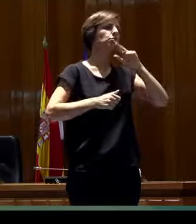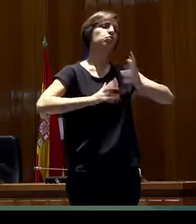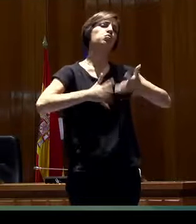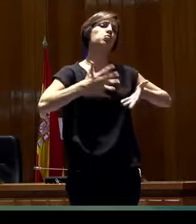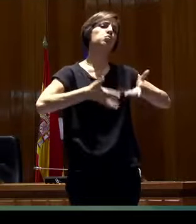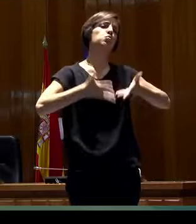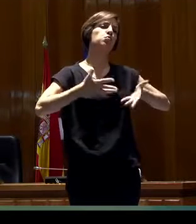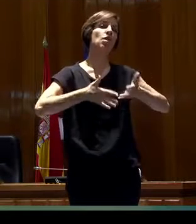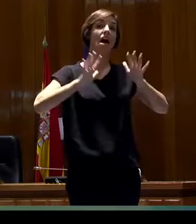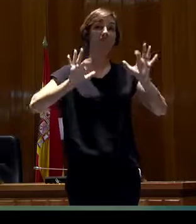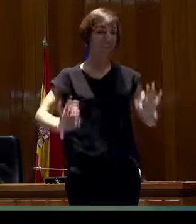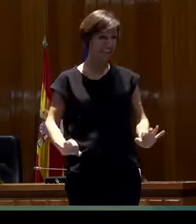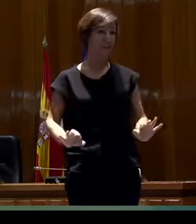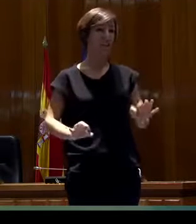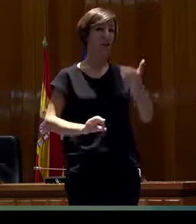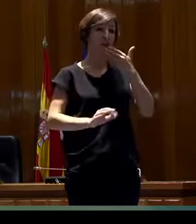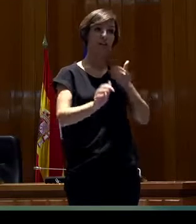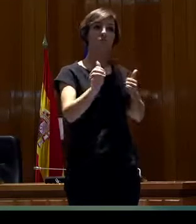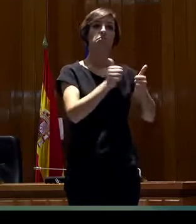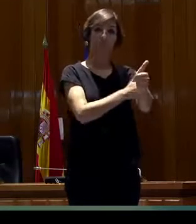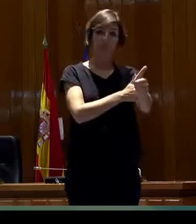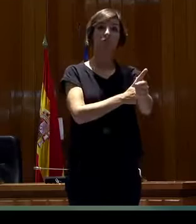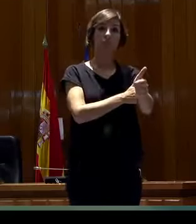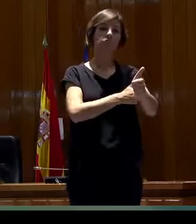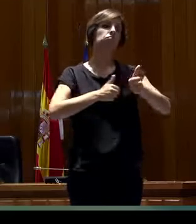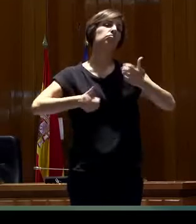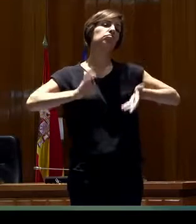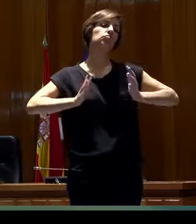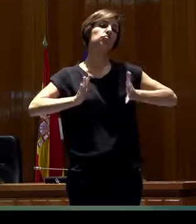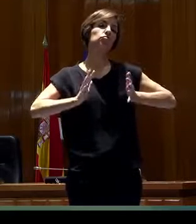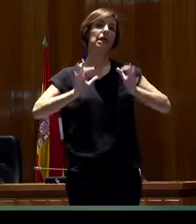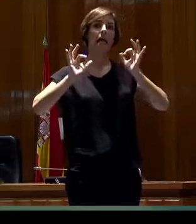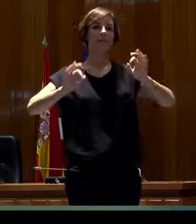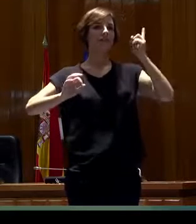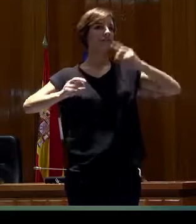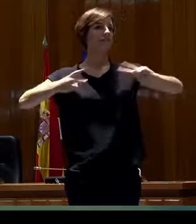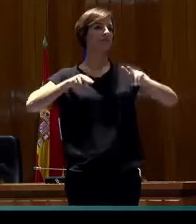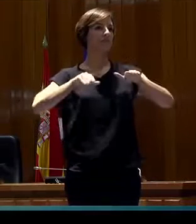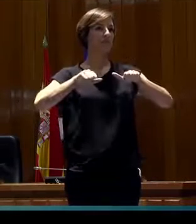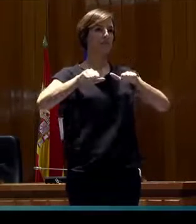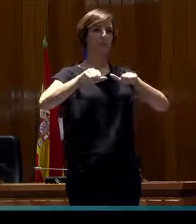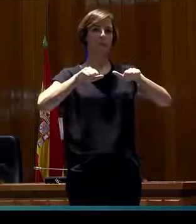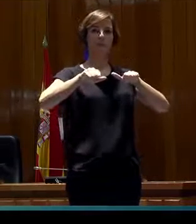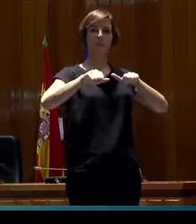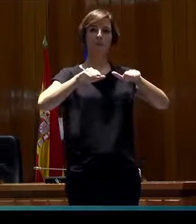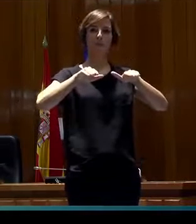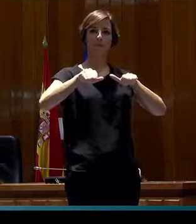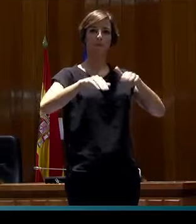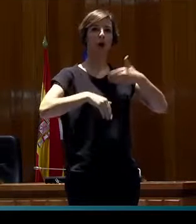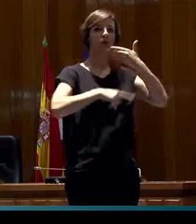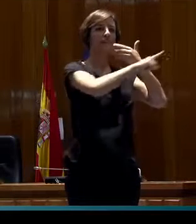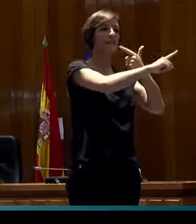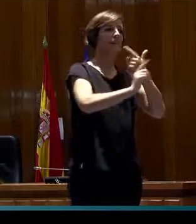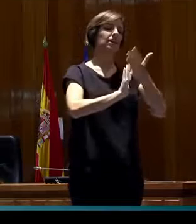propio proceso de interpretación, el retraso que desde lo que la persona oyente dice hasta que le llega a la persona